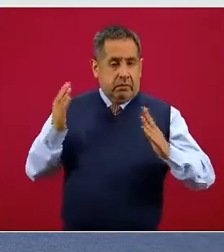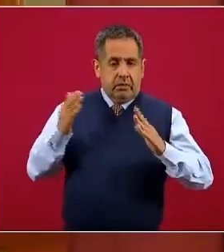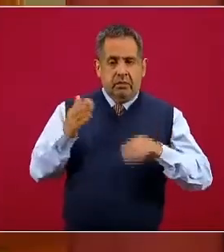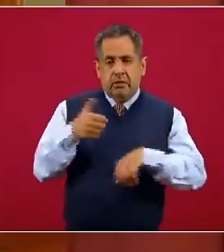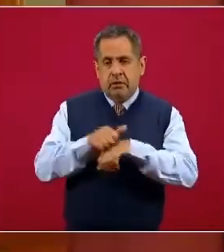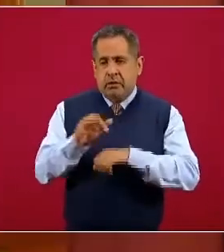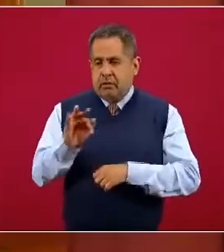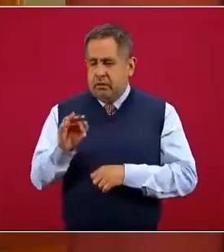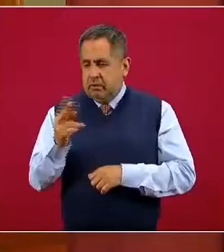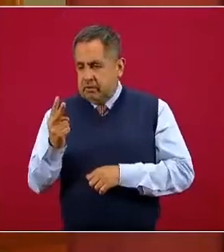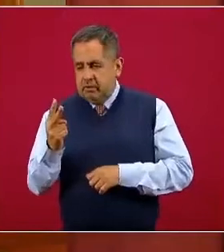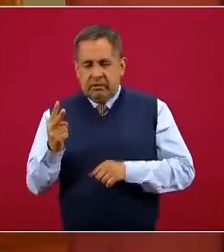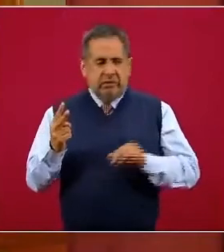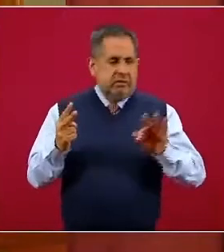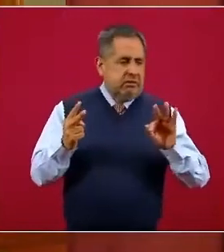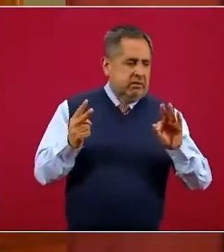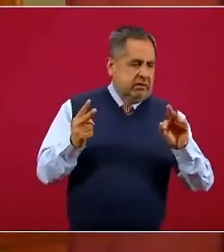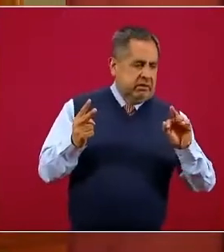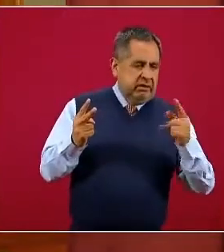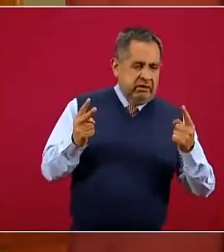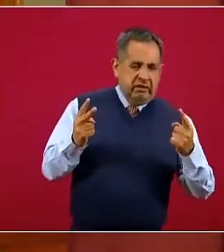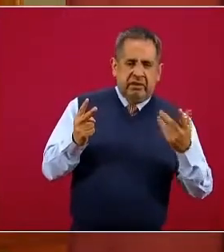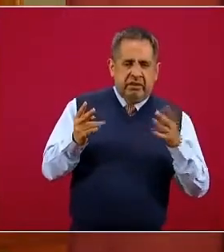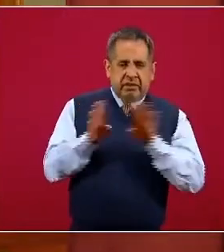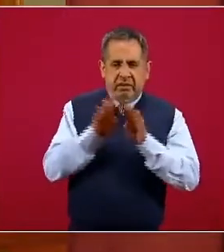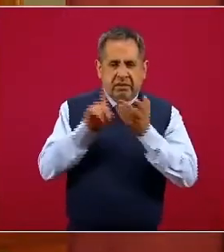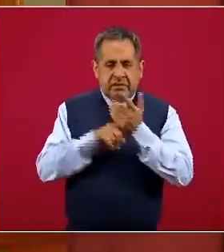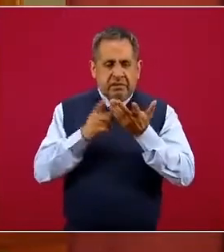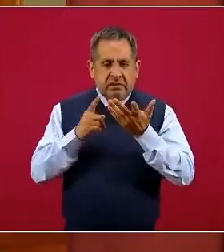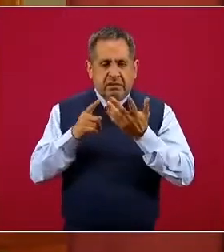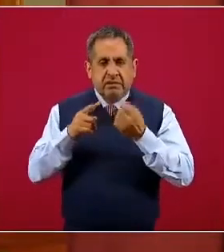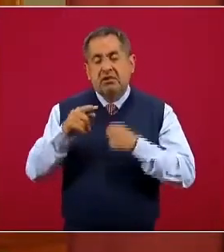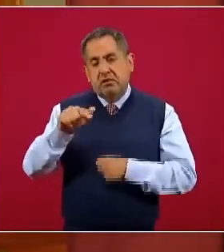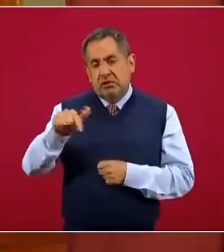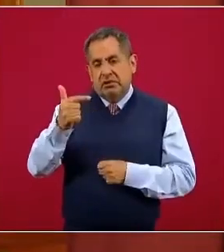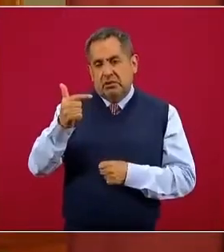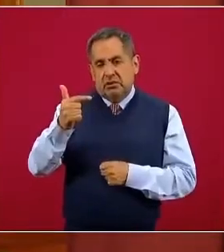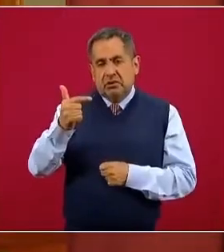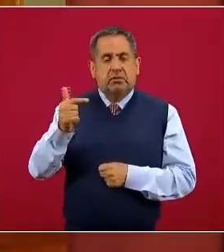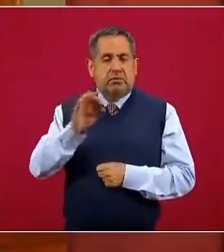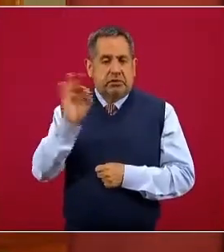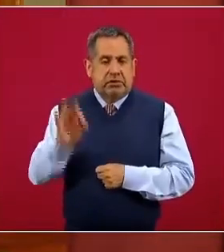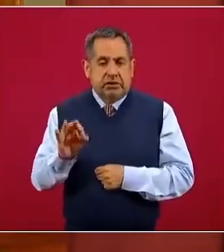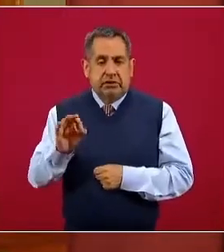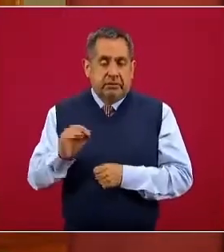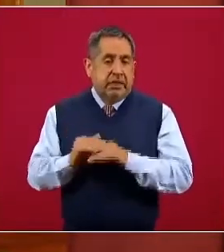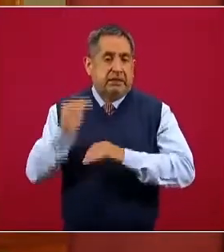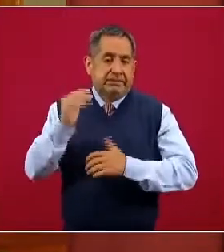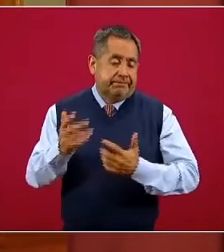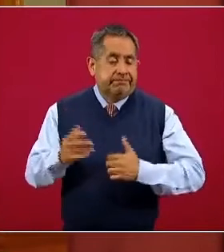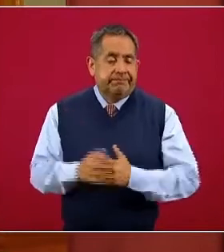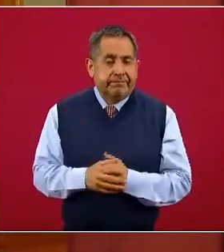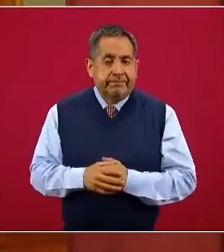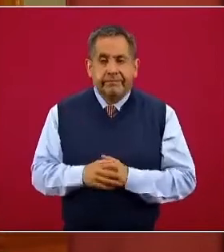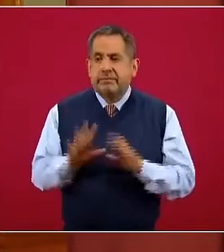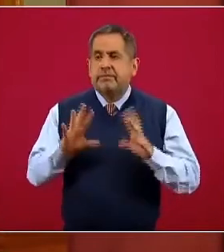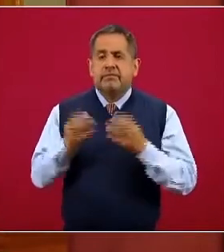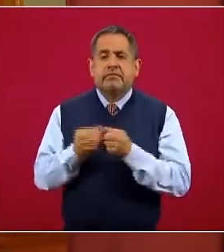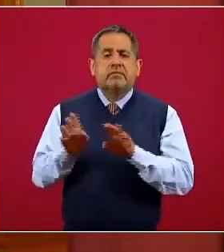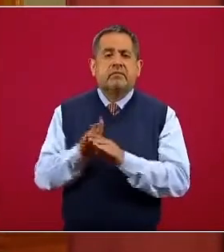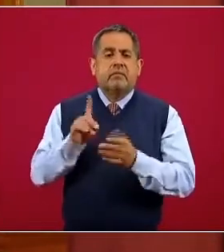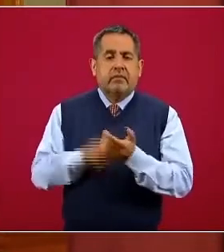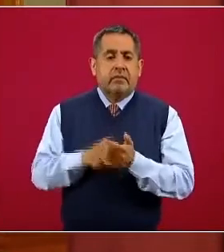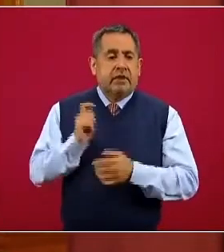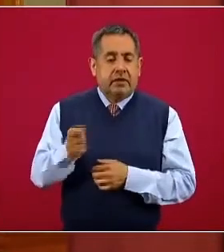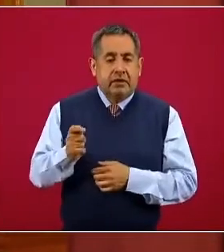42 versus 43, es de un más 12%. Y para números cerrados representa